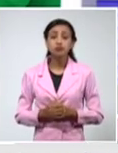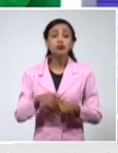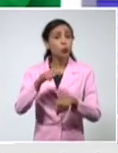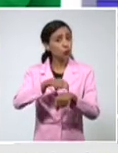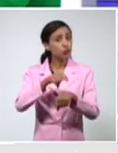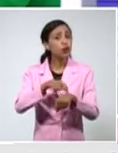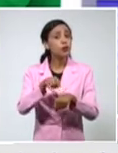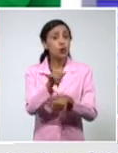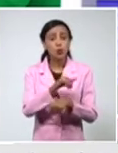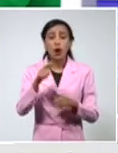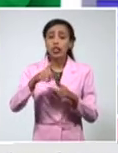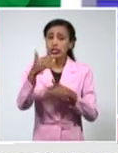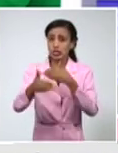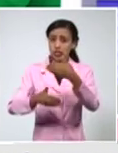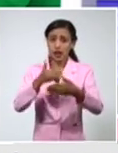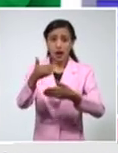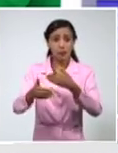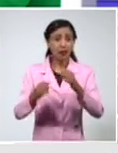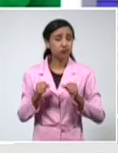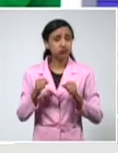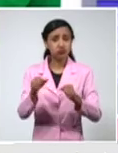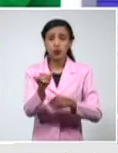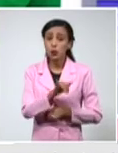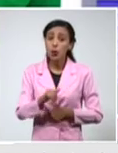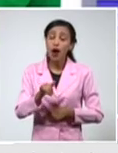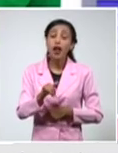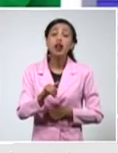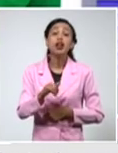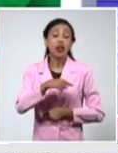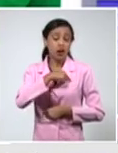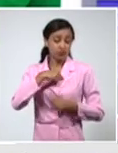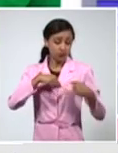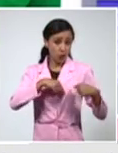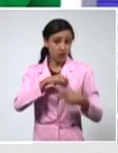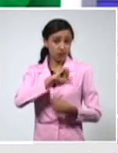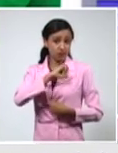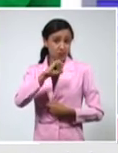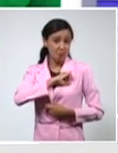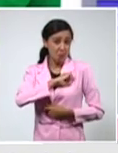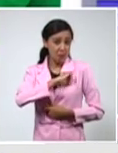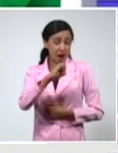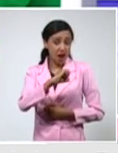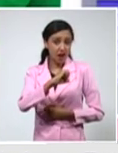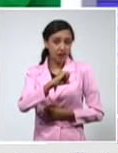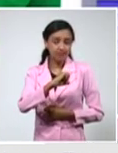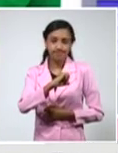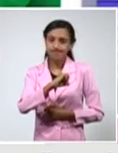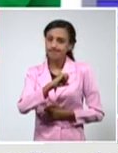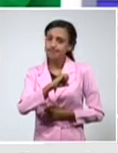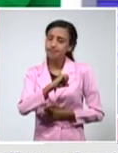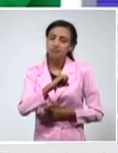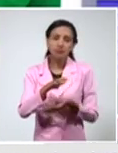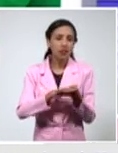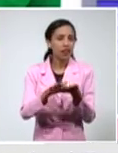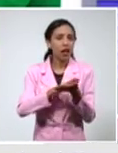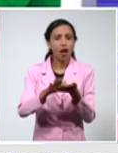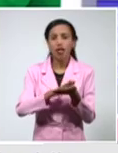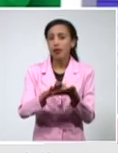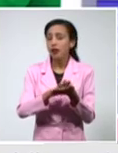el paciente hace una parada cardíaca que no responde a las maniobras de reanimación